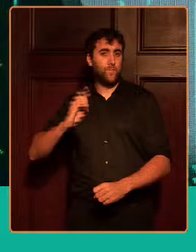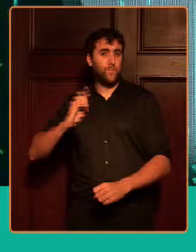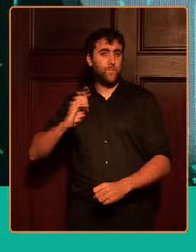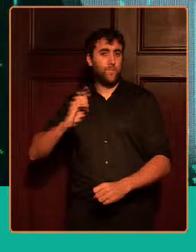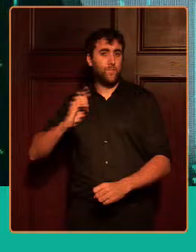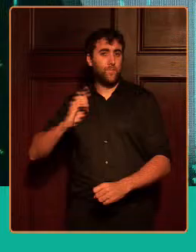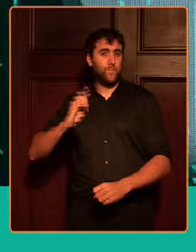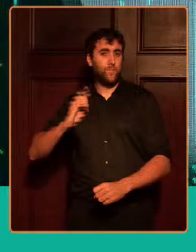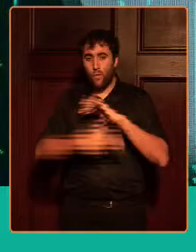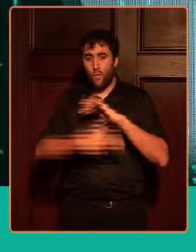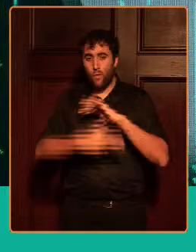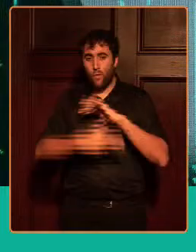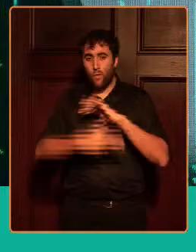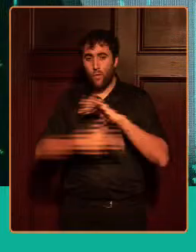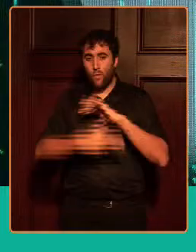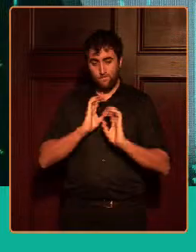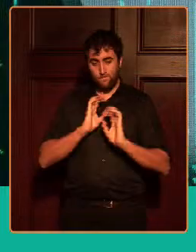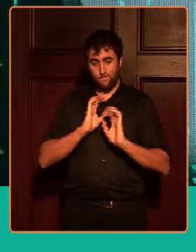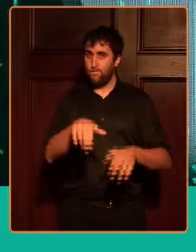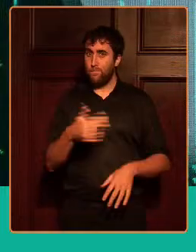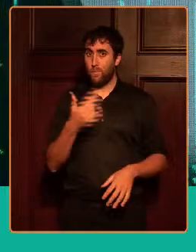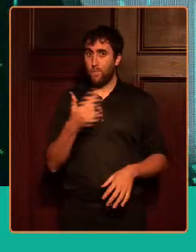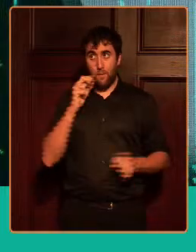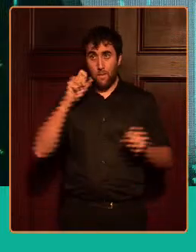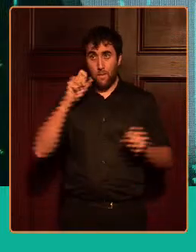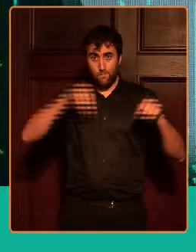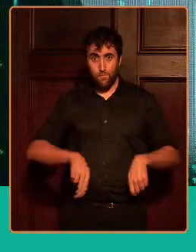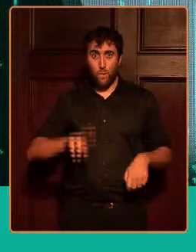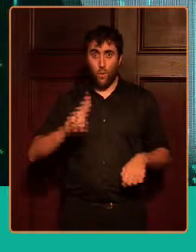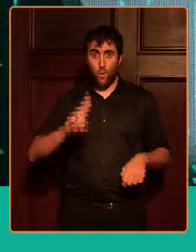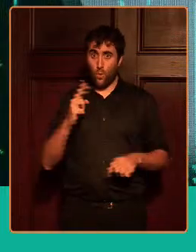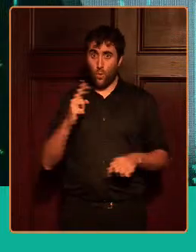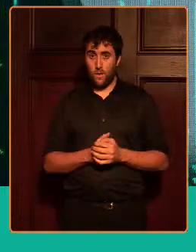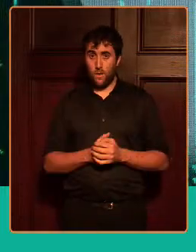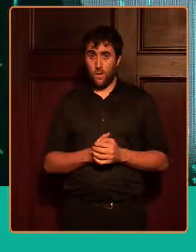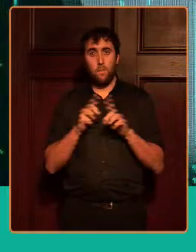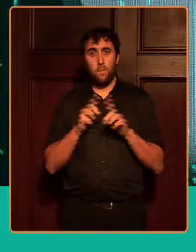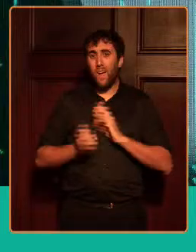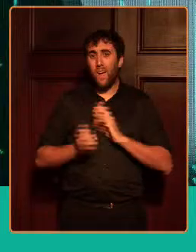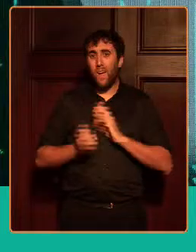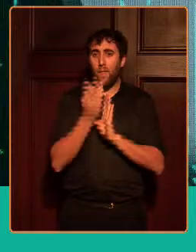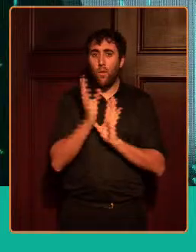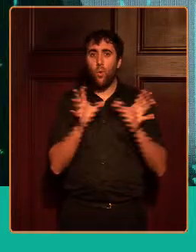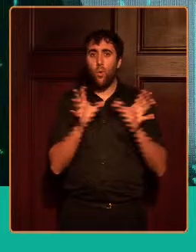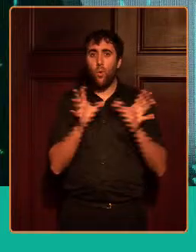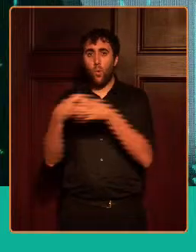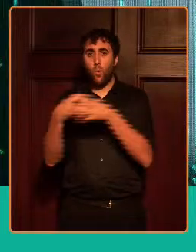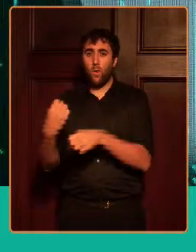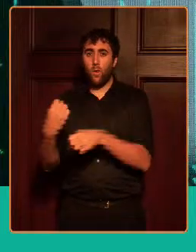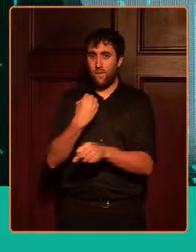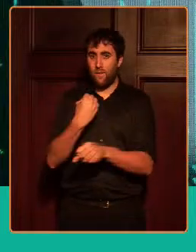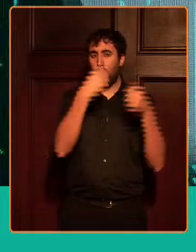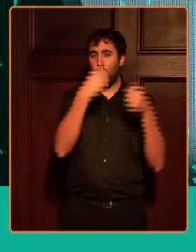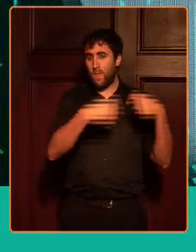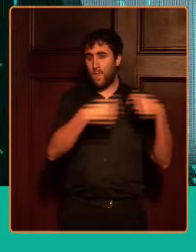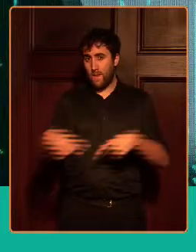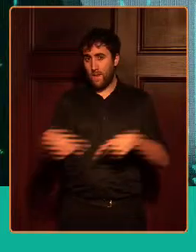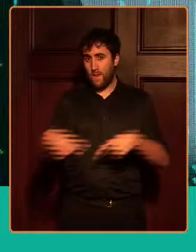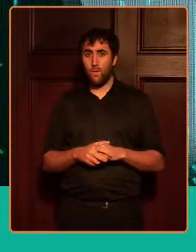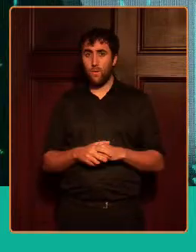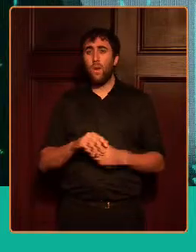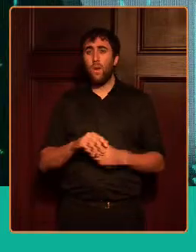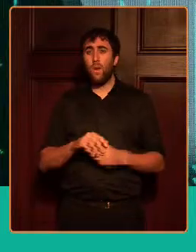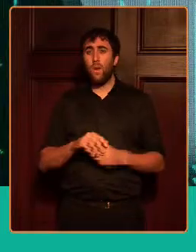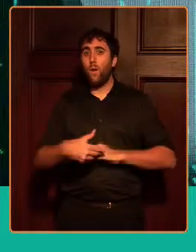trabajo orientada a estos problemas, a nuestros problemas, generando equipos de trabajo con perfiles diversos y una